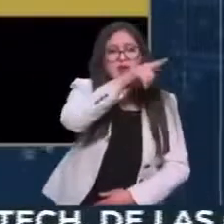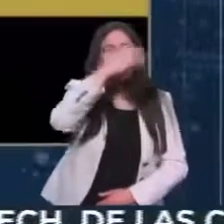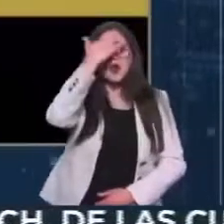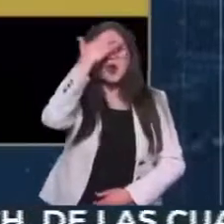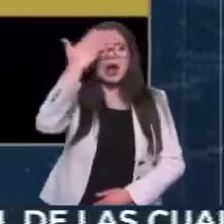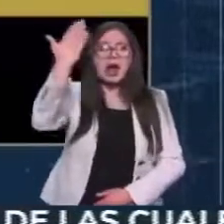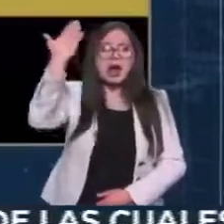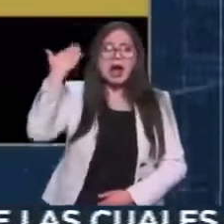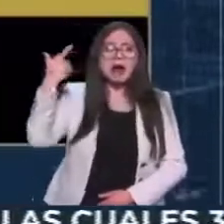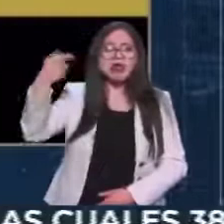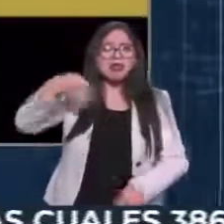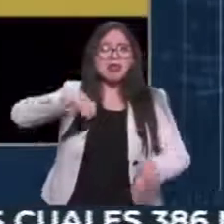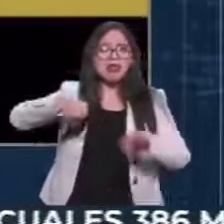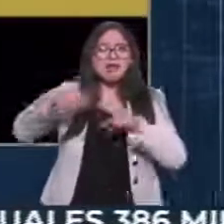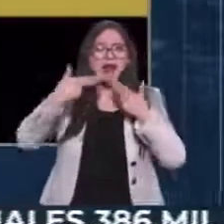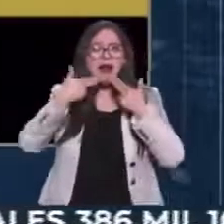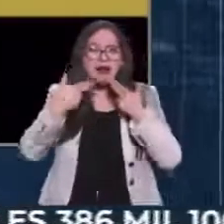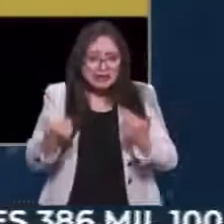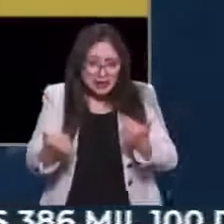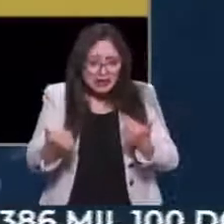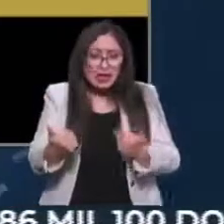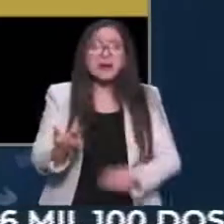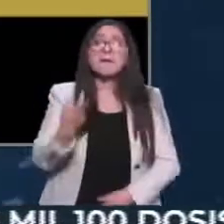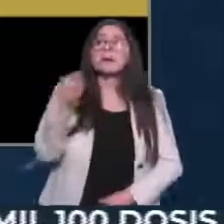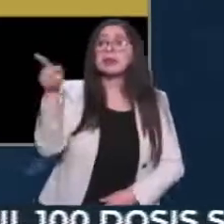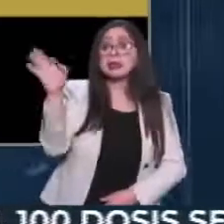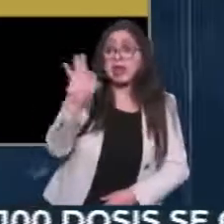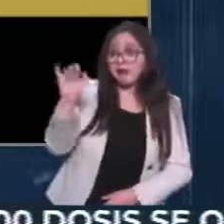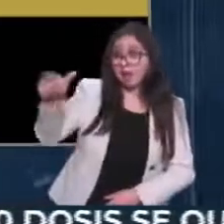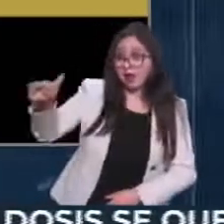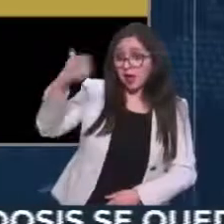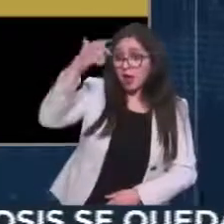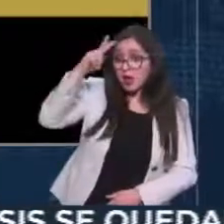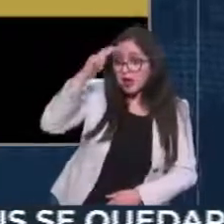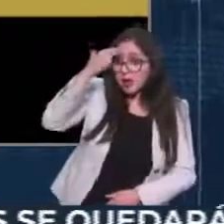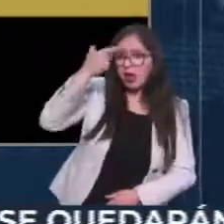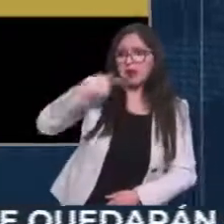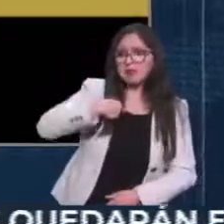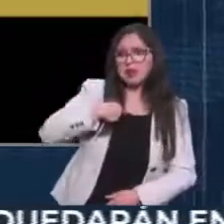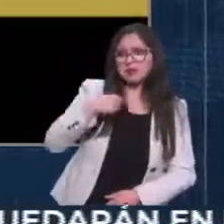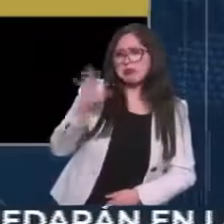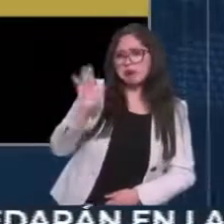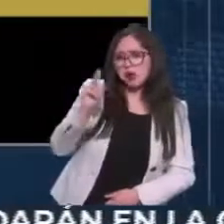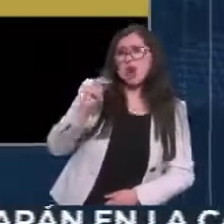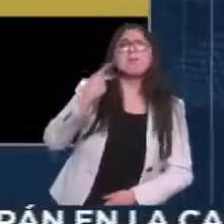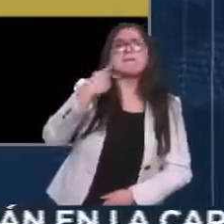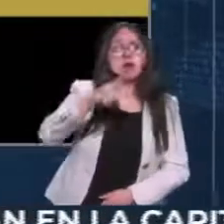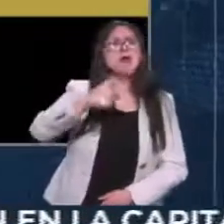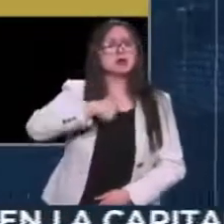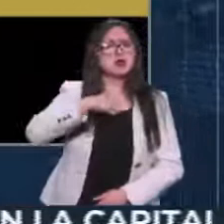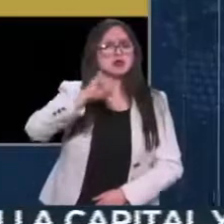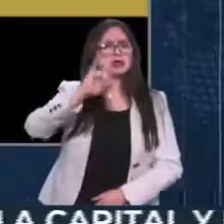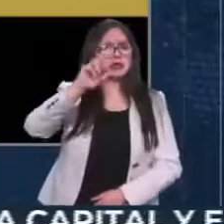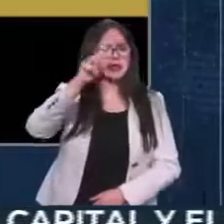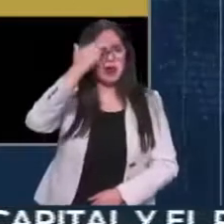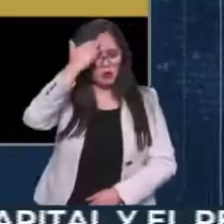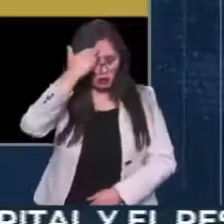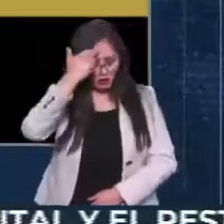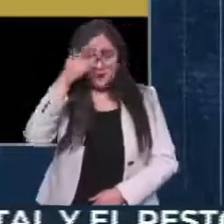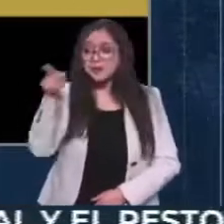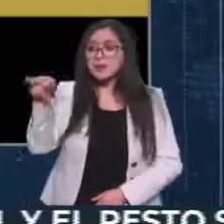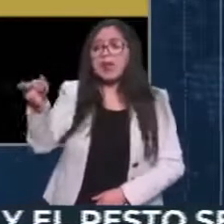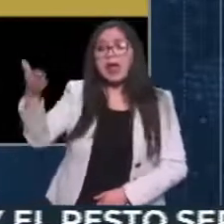años anteriores. A lo mejor no se acuerda de mí, pero yo me acuerdo muy bien de él. En áreas que estuvieron siempre muy cómodas, en la Secretaría de